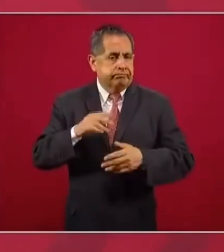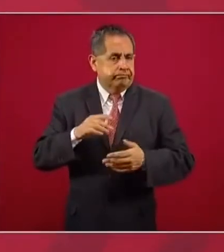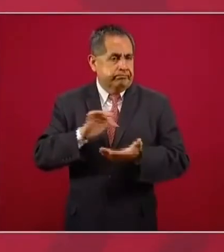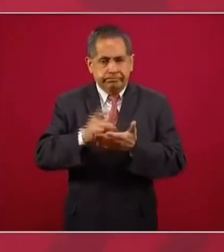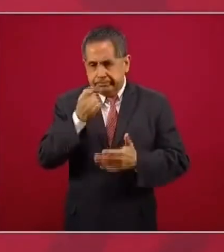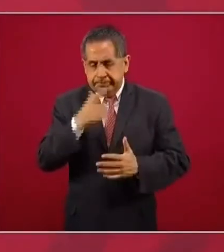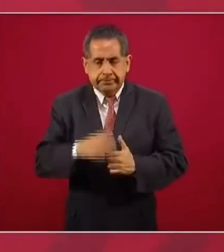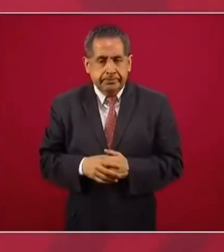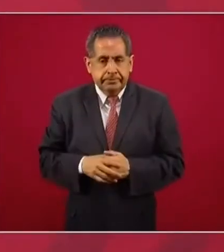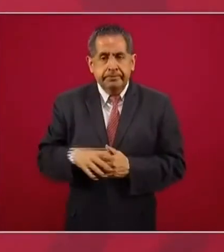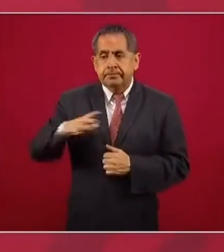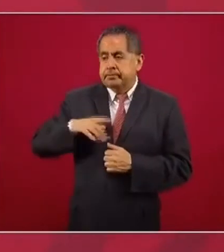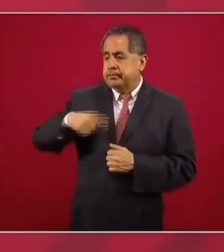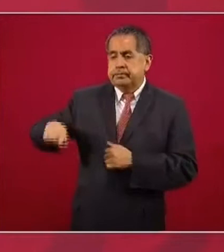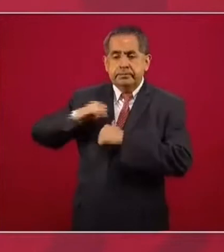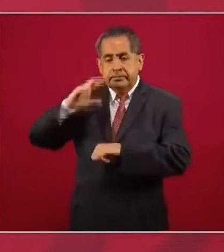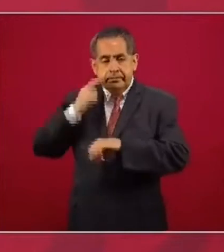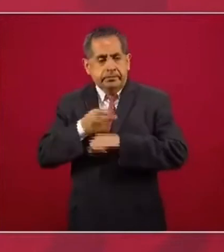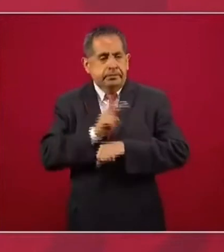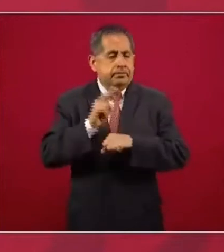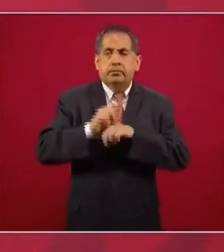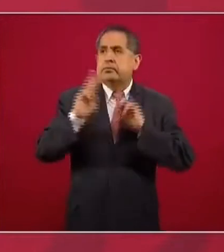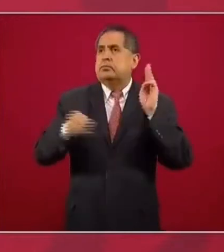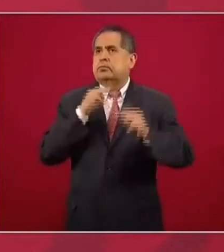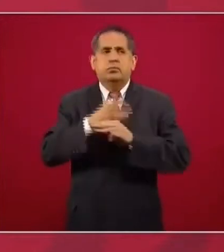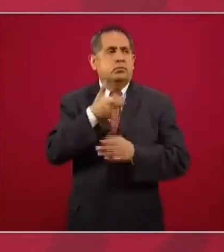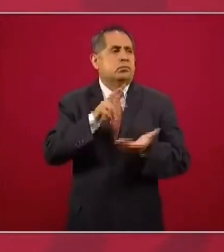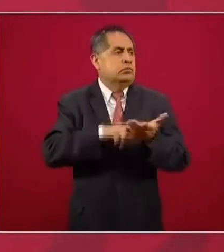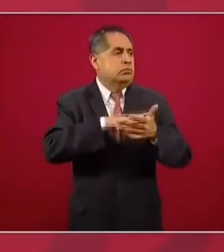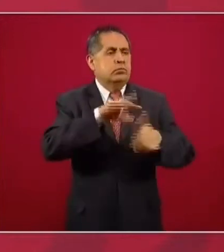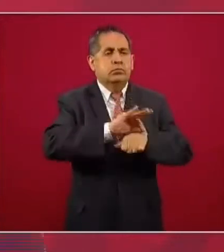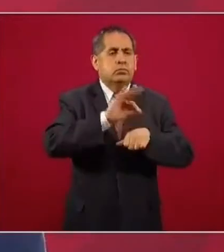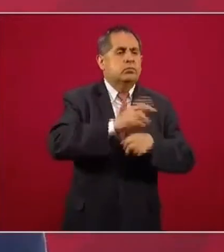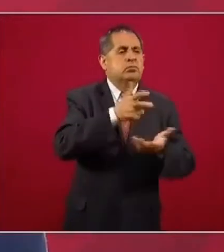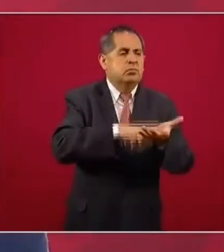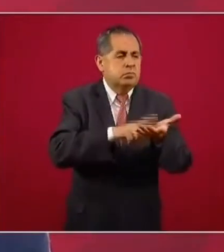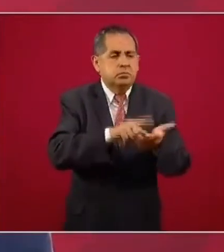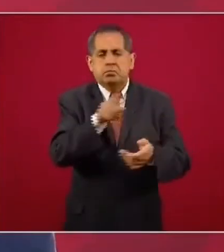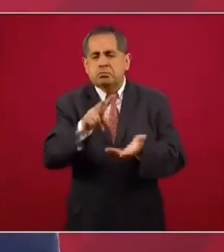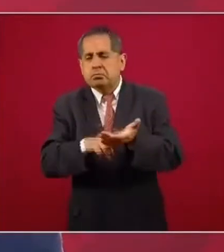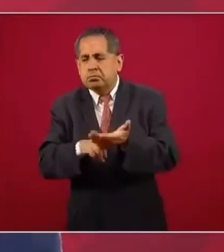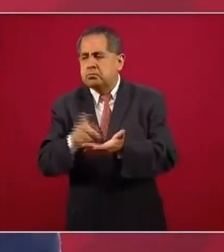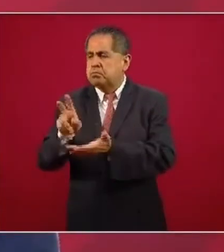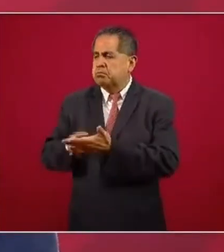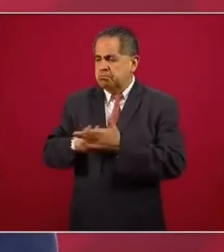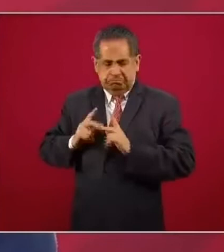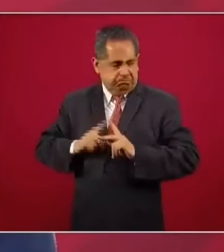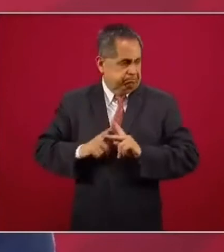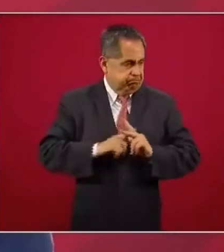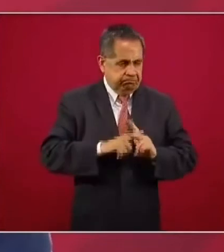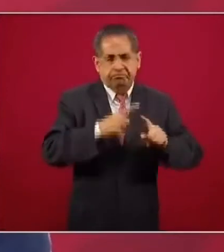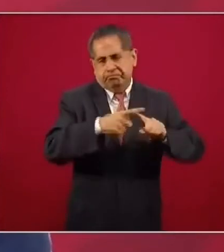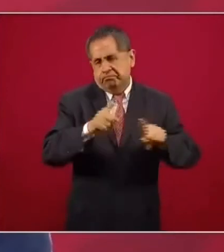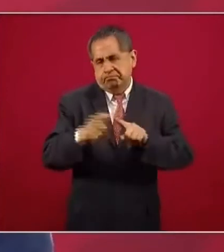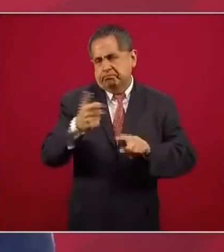observatorio regional de precios de medicamentos en 21 países que nos permite referenciaciones de precios. Esta referenciación